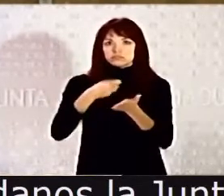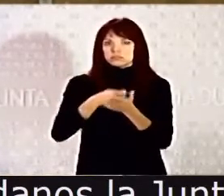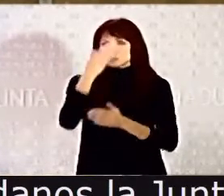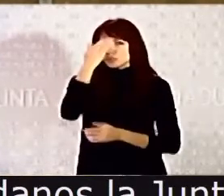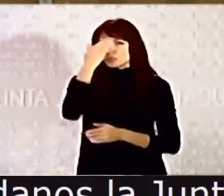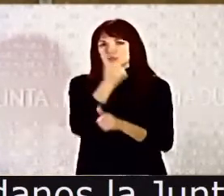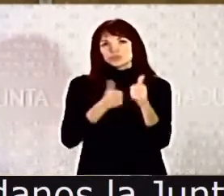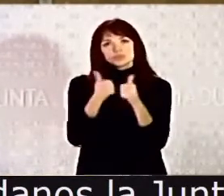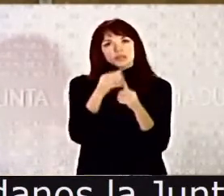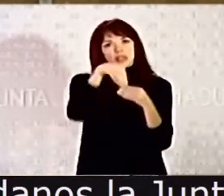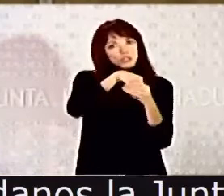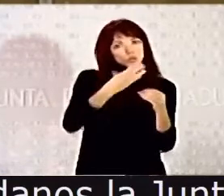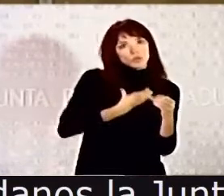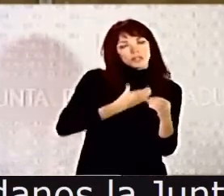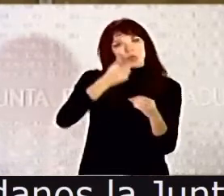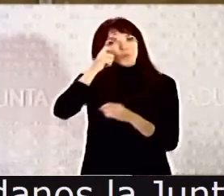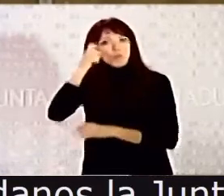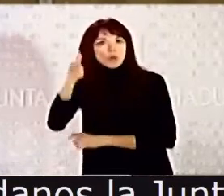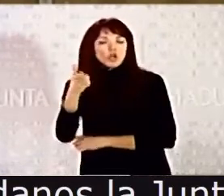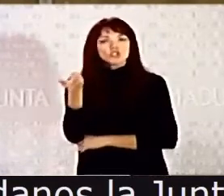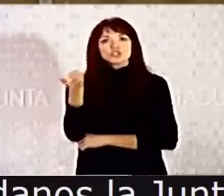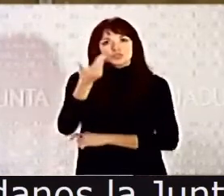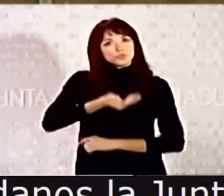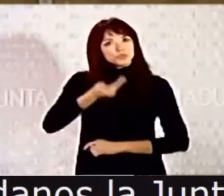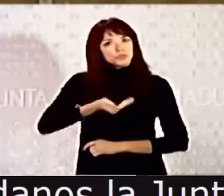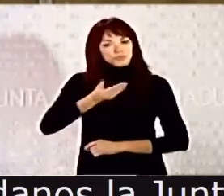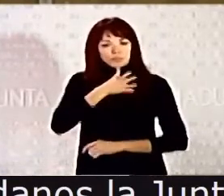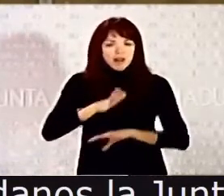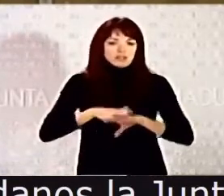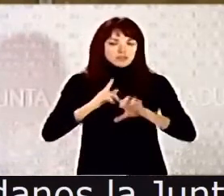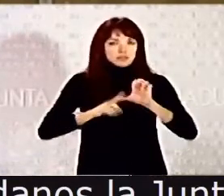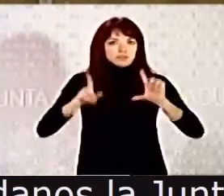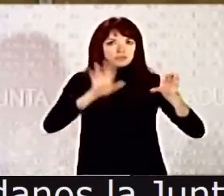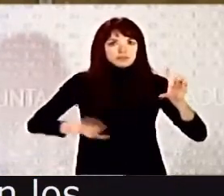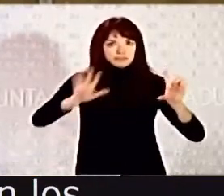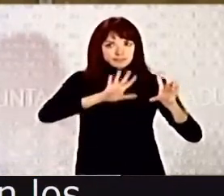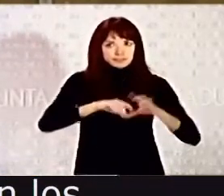los ayuntamientos, en los municipios de la región.